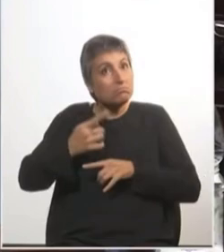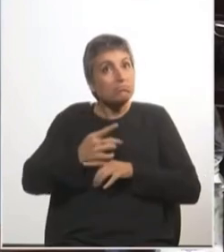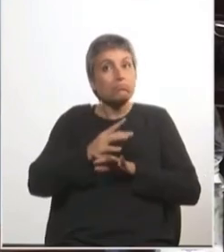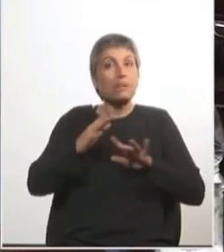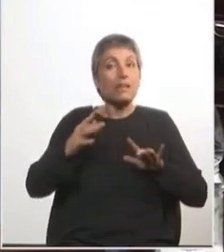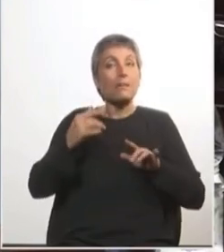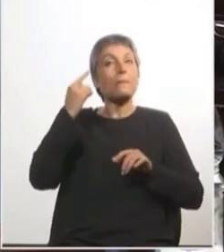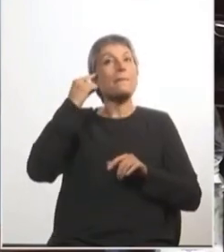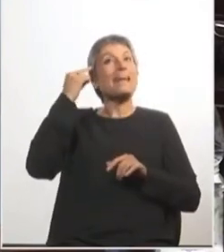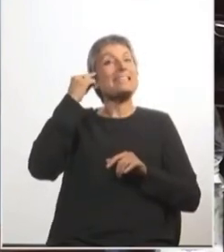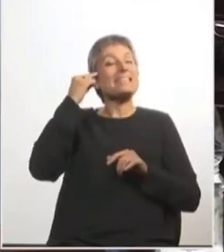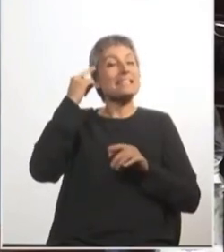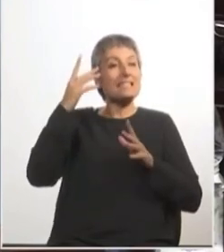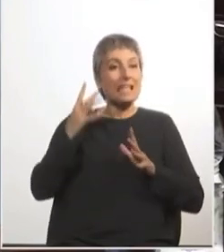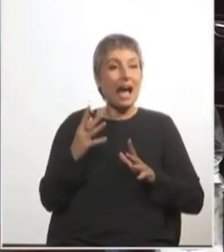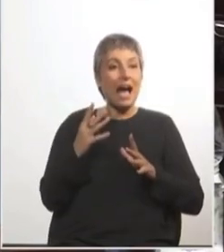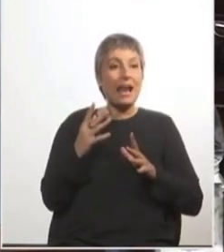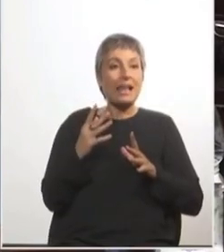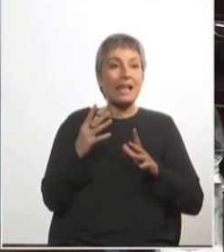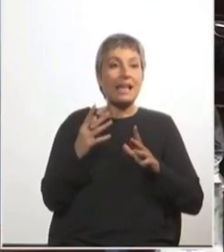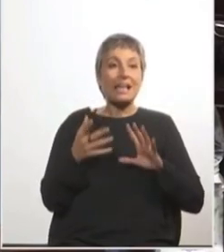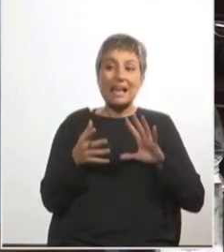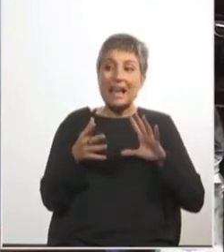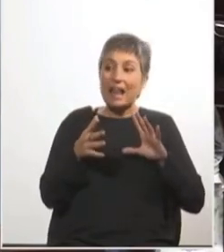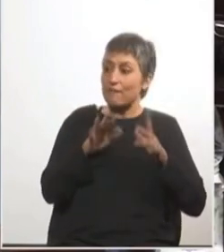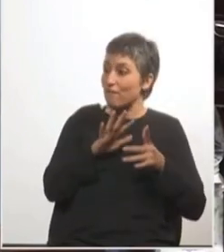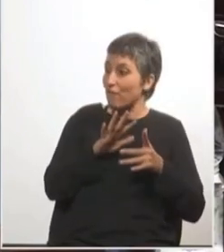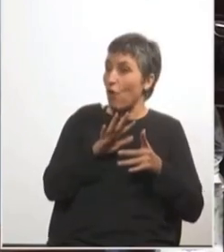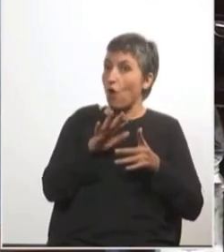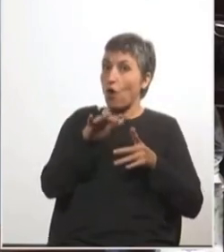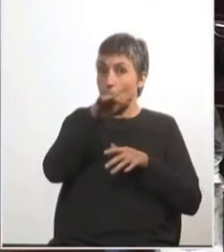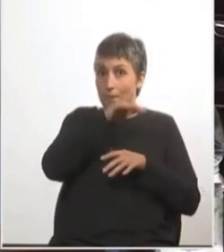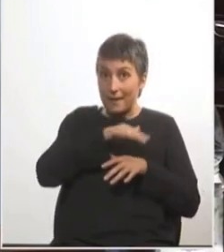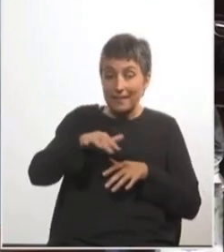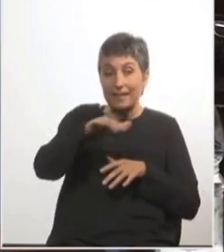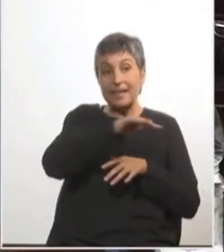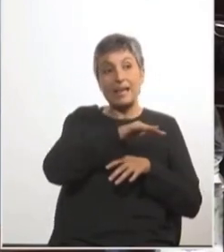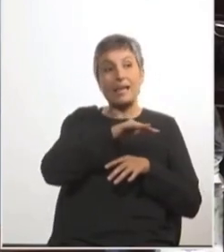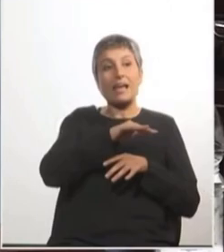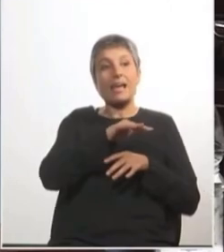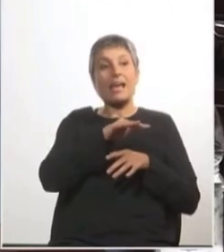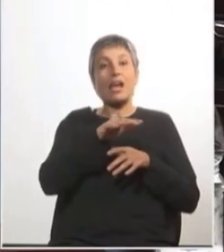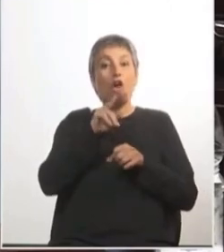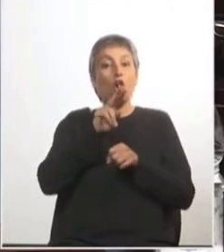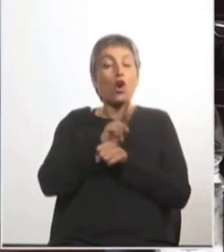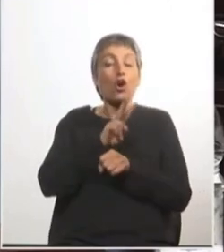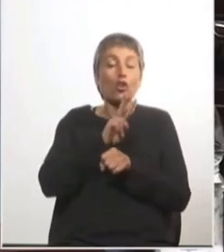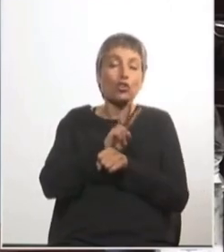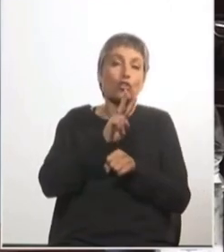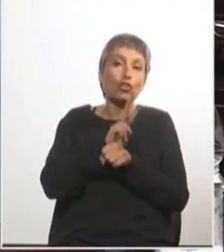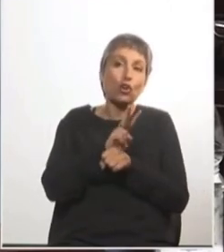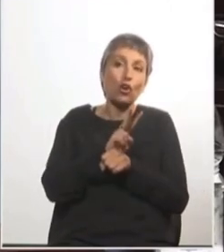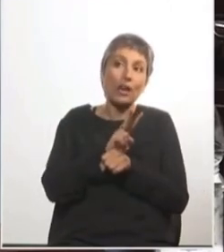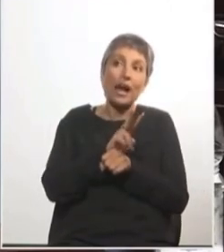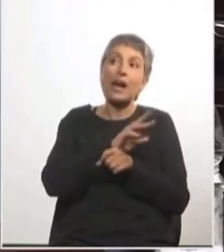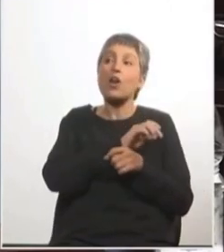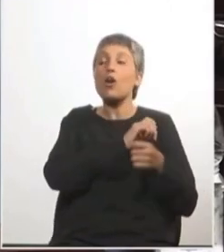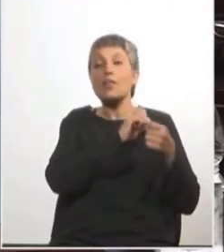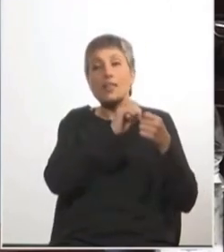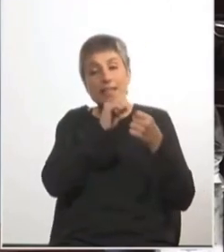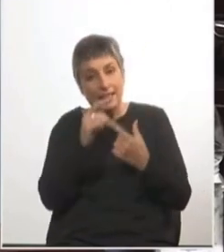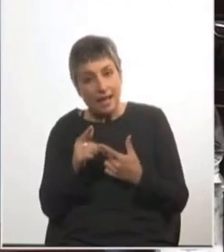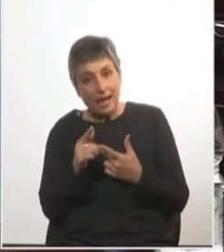a pensar que la forma de cubrir, la cobertura, que la forma de controlar, de